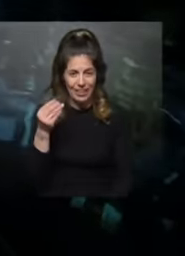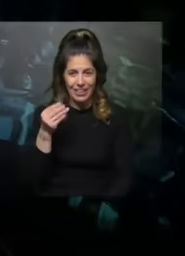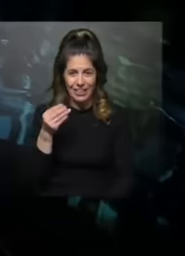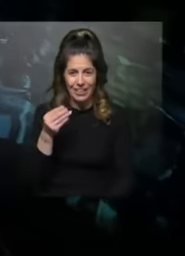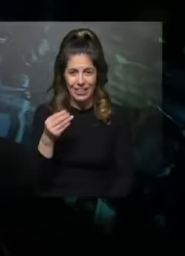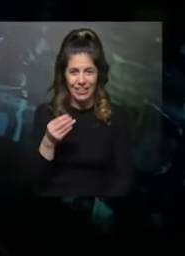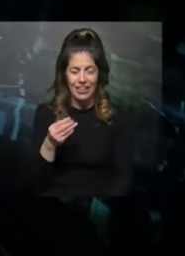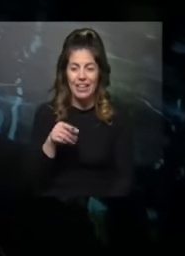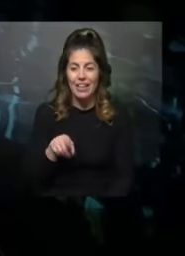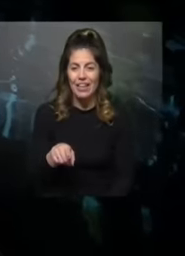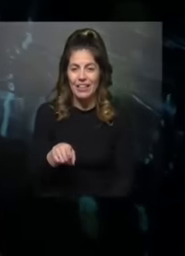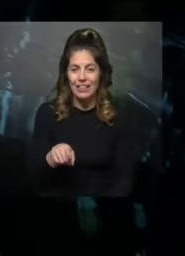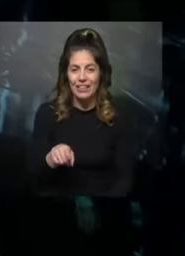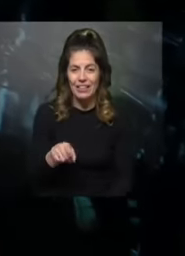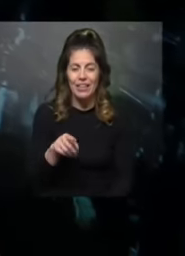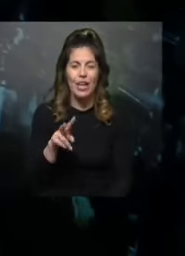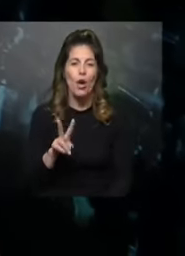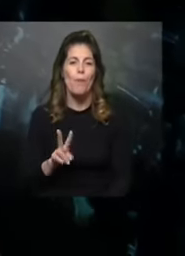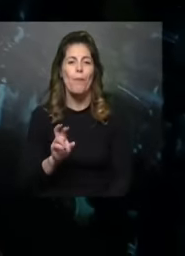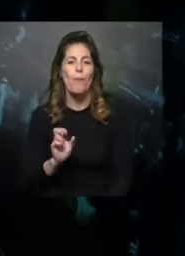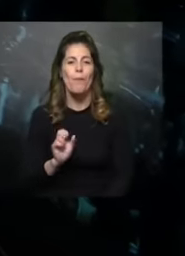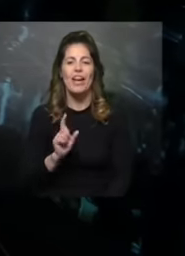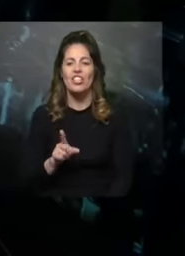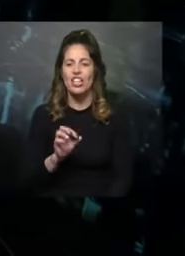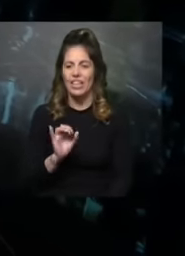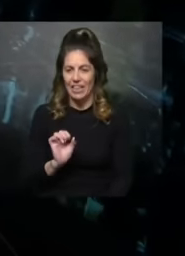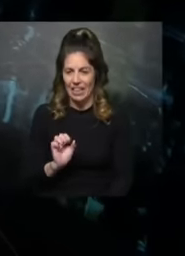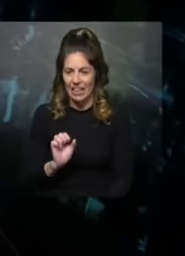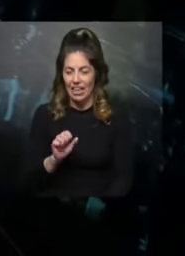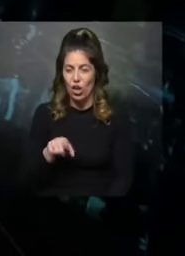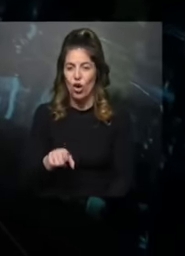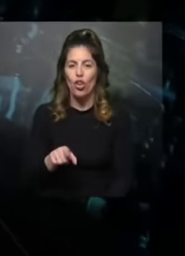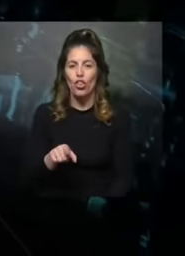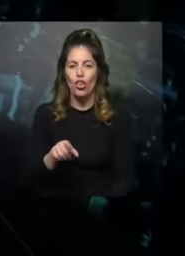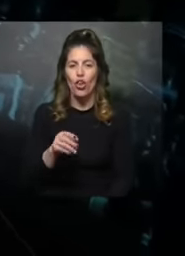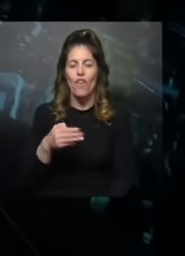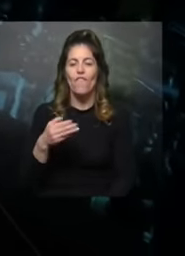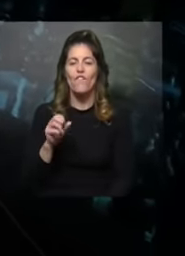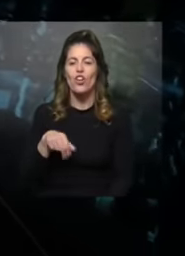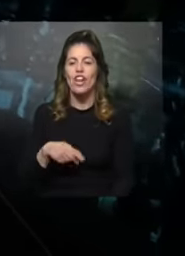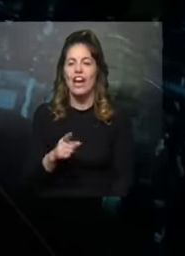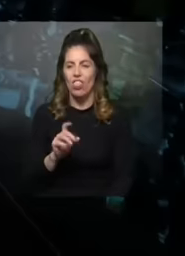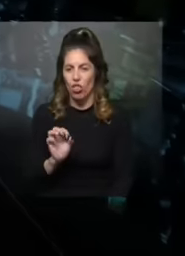4, gente joven, que era Bergeret con Bonardo, que ahí empezamos a pasar